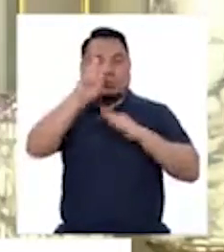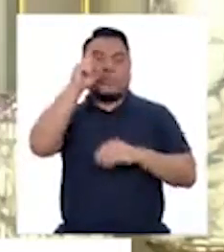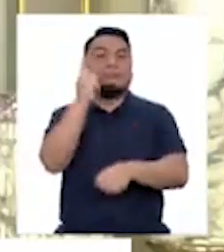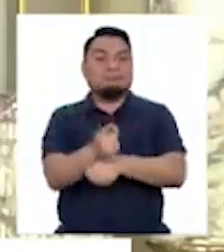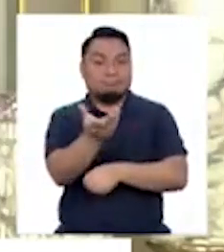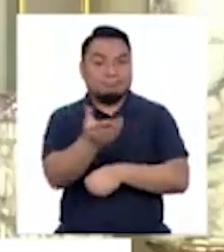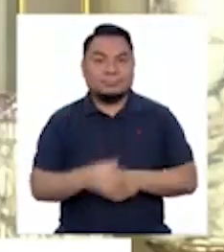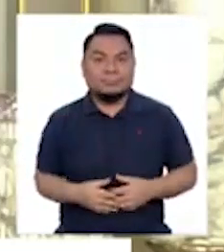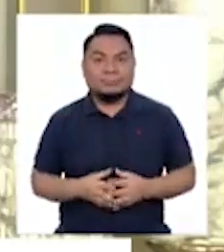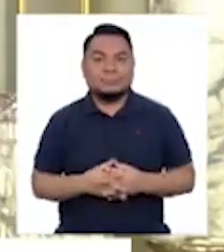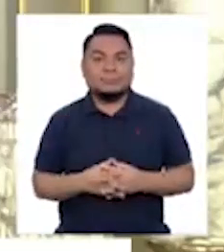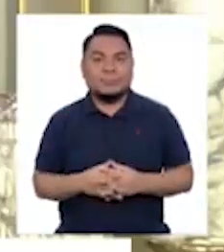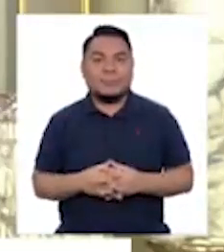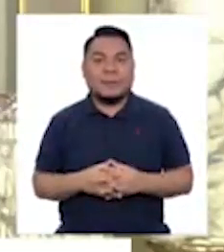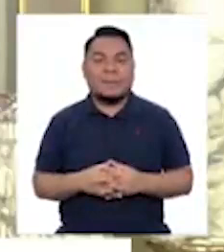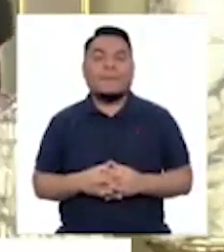patria os lo demande.